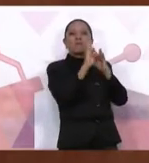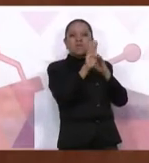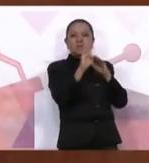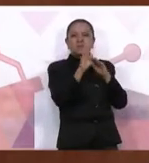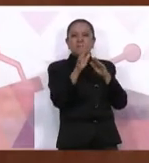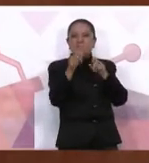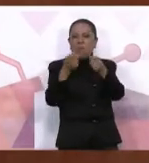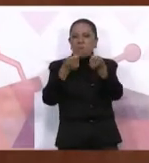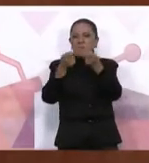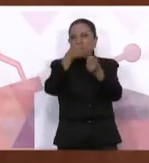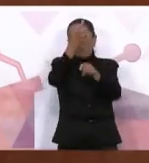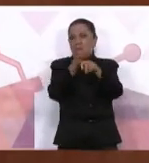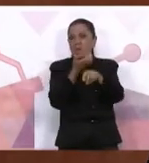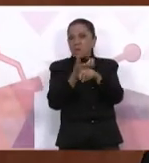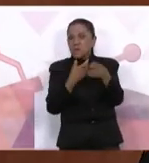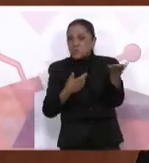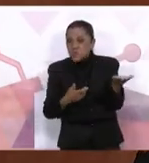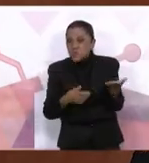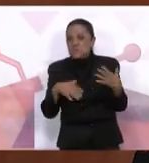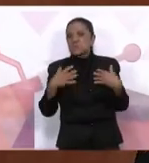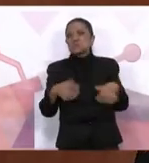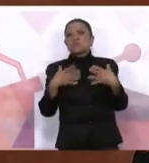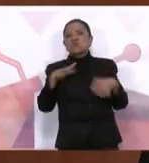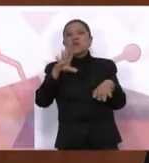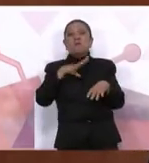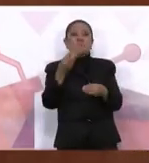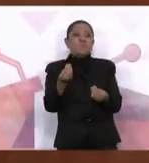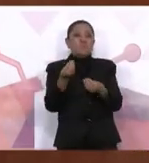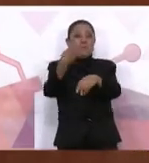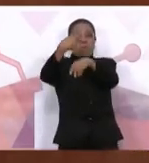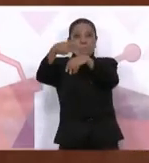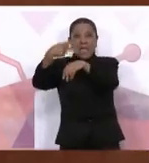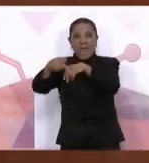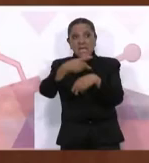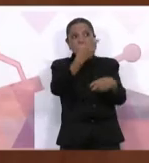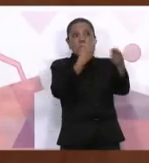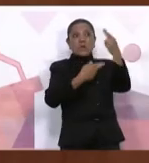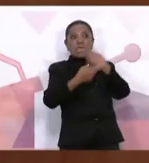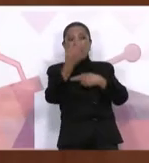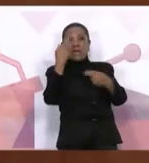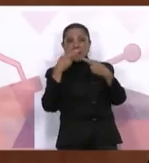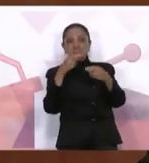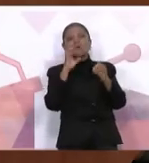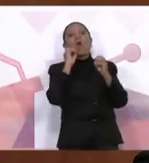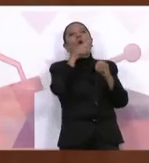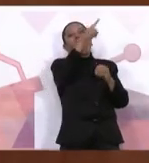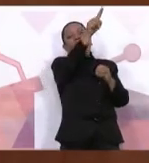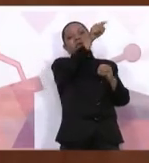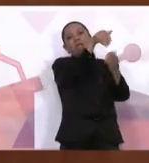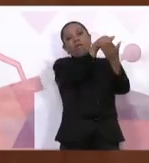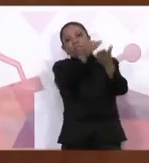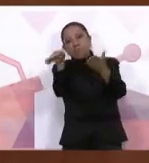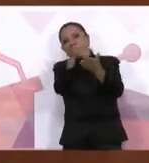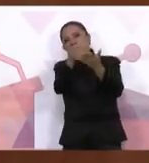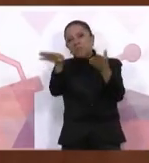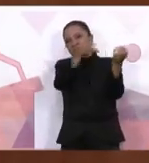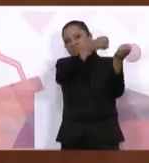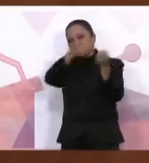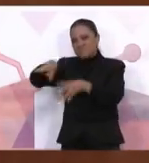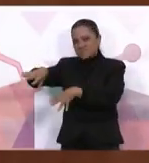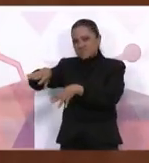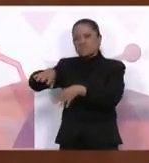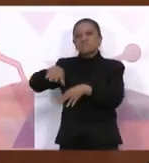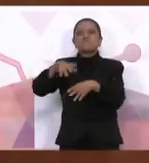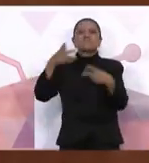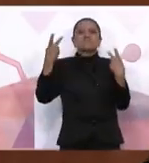eeuu hay un gran riesgo de que regresen que deporten a los morelenses entre en términos generales a los mexicanos a